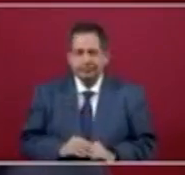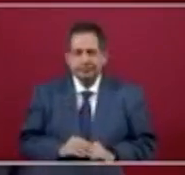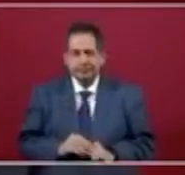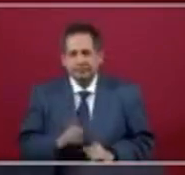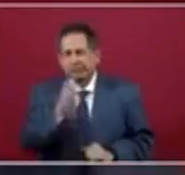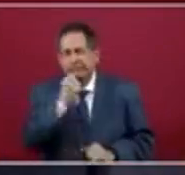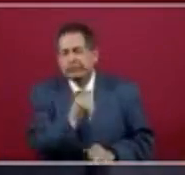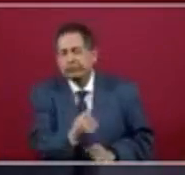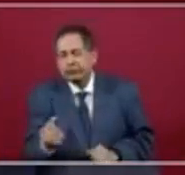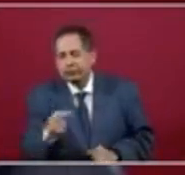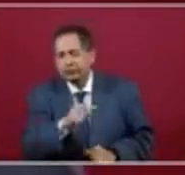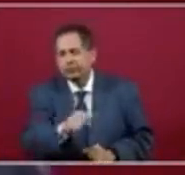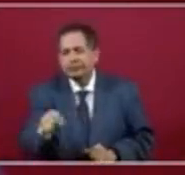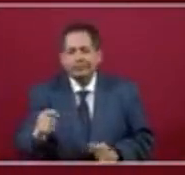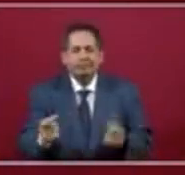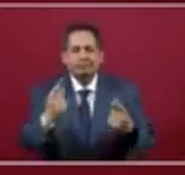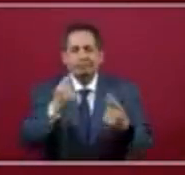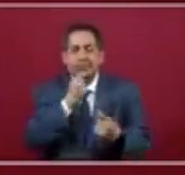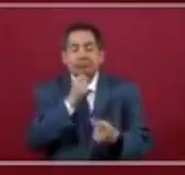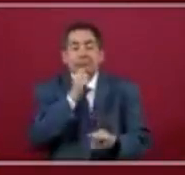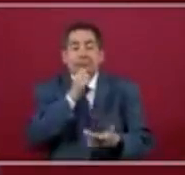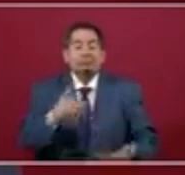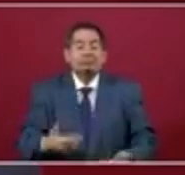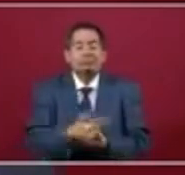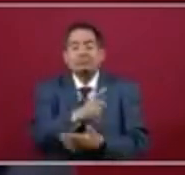niños, algunos no habían nacido,